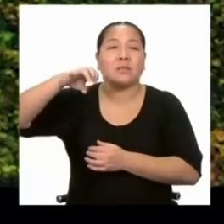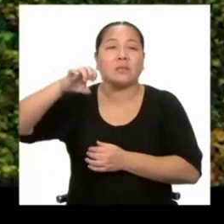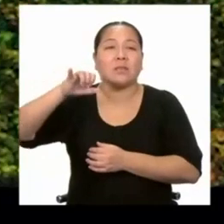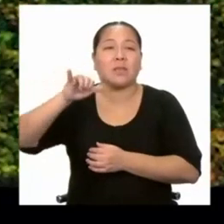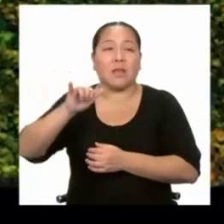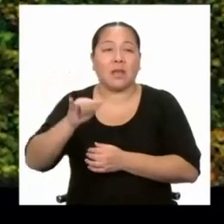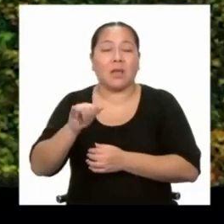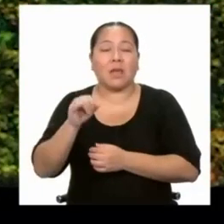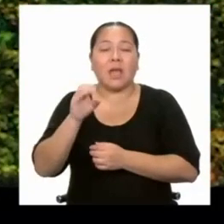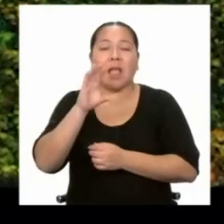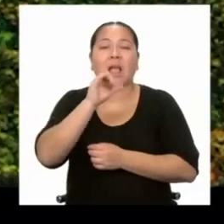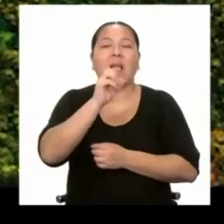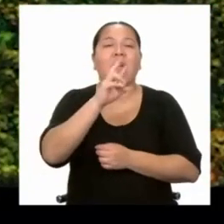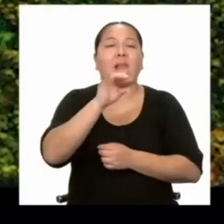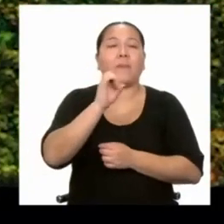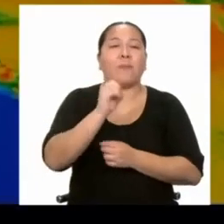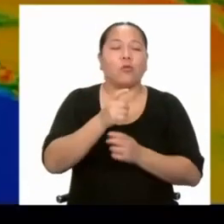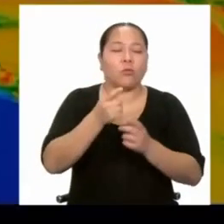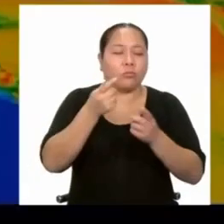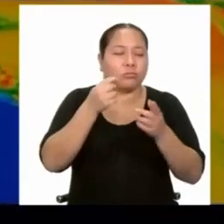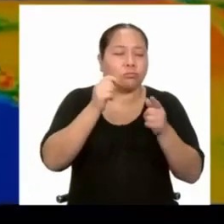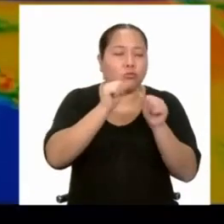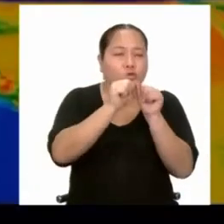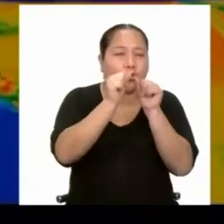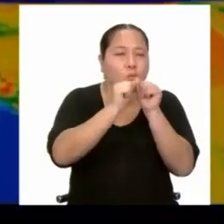con precisión.